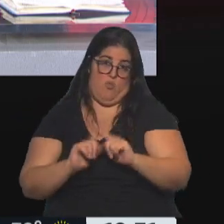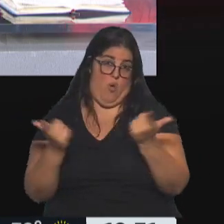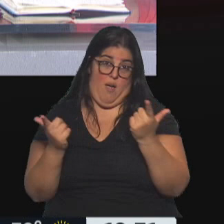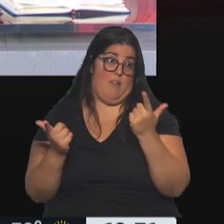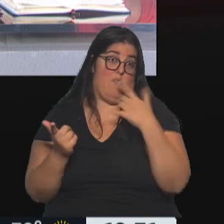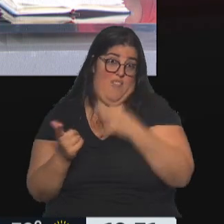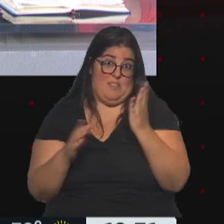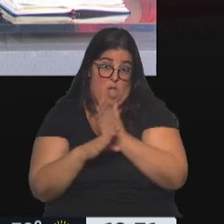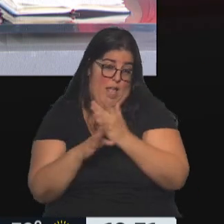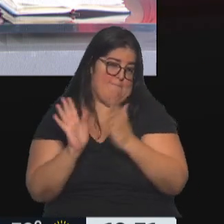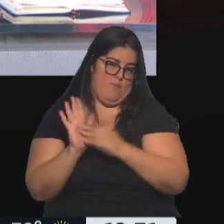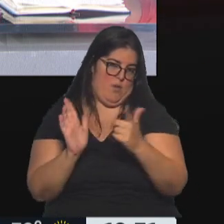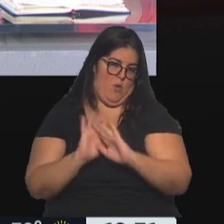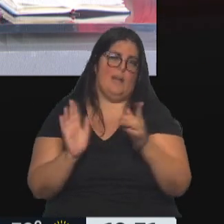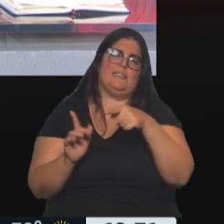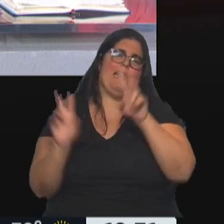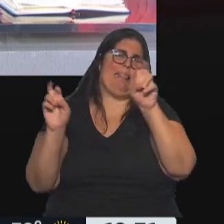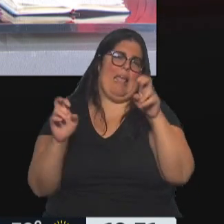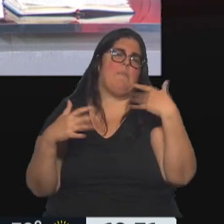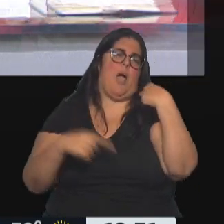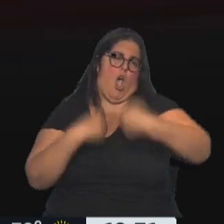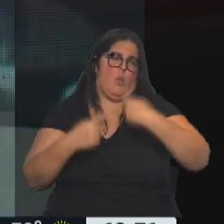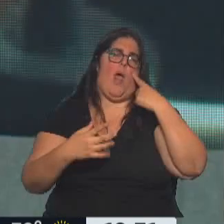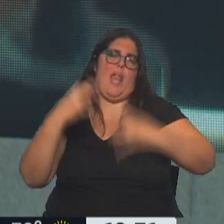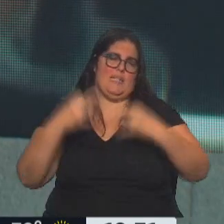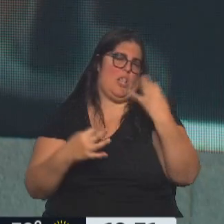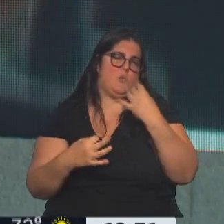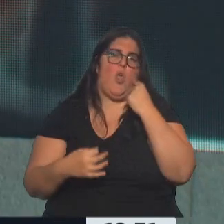que vamos a seguir analizando, pues seguramente con el correr de estos